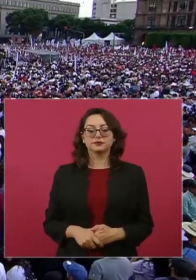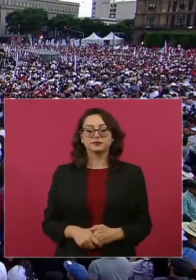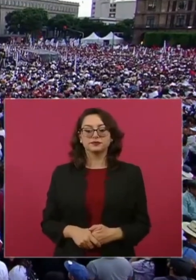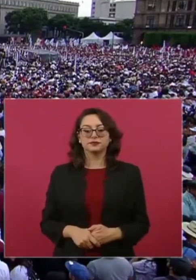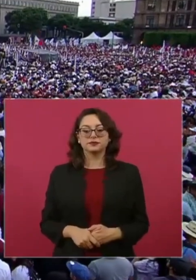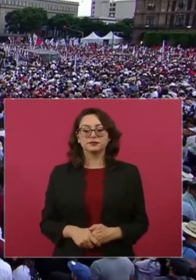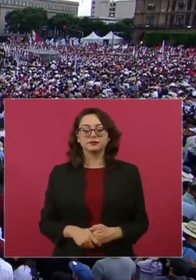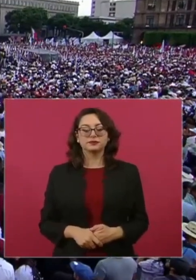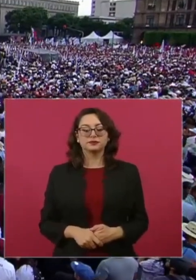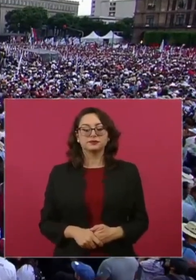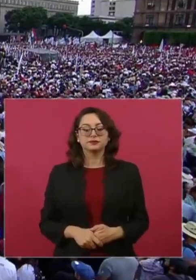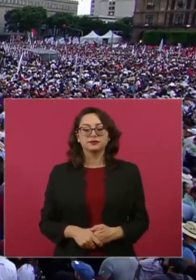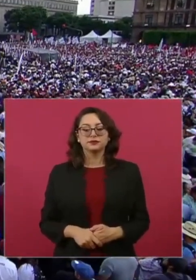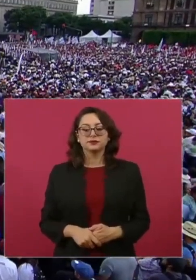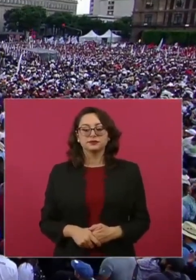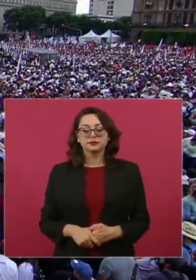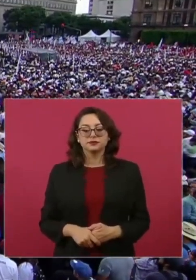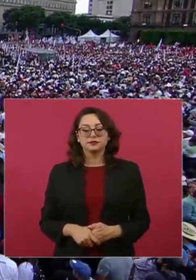so she